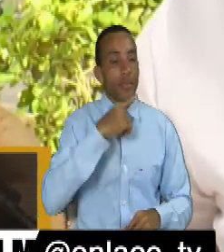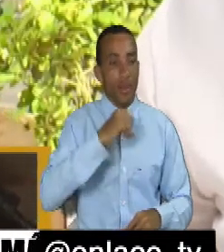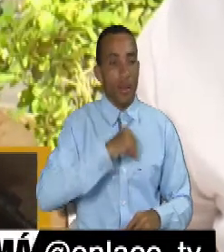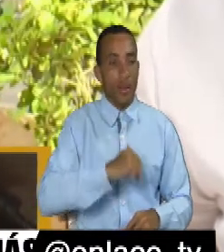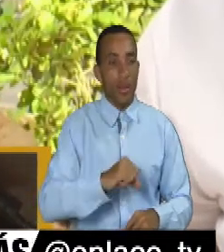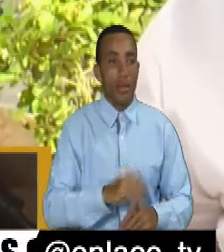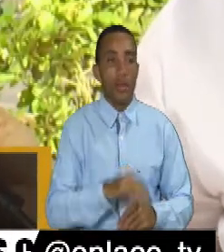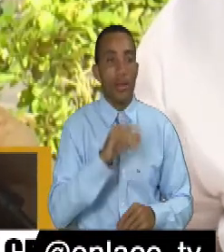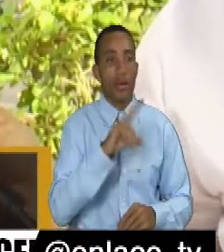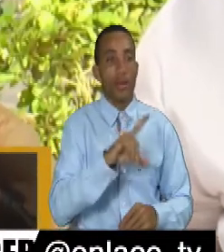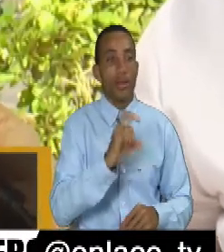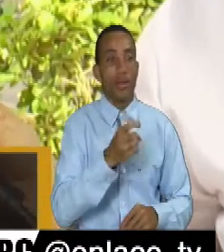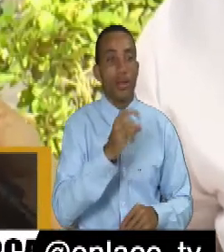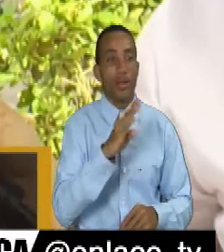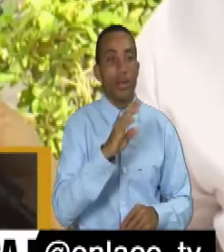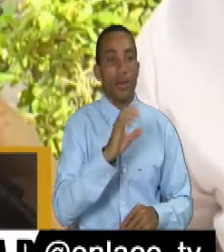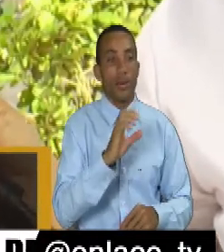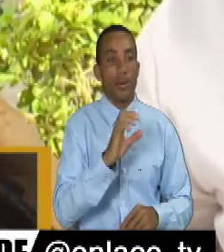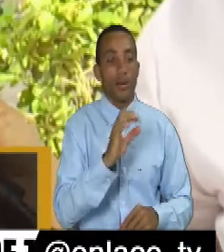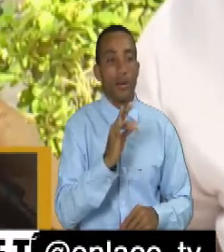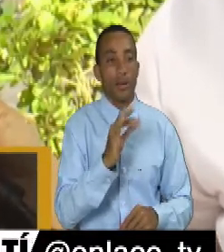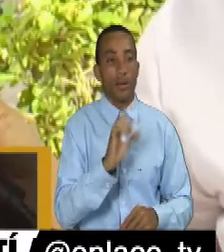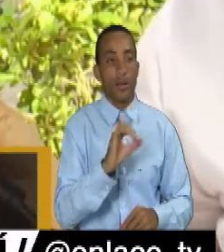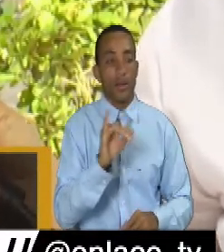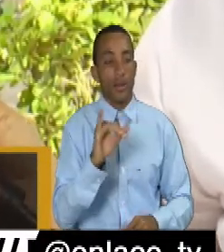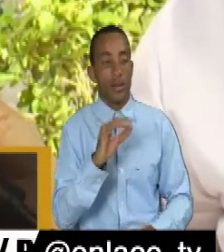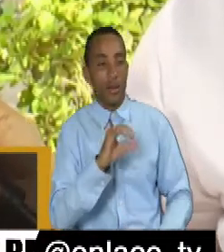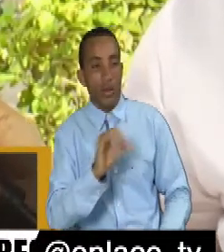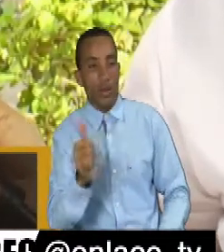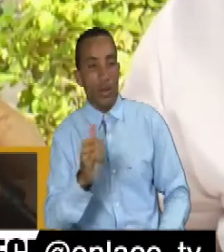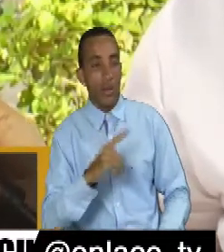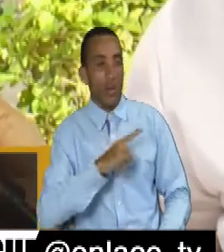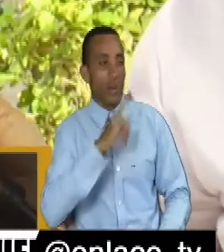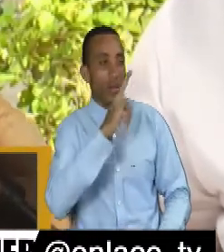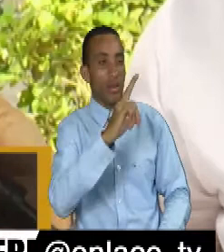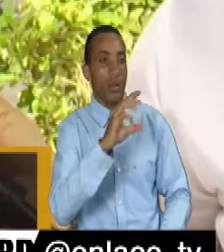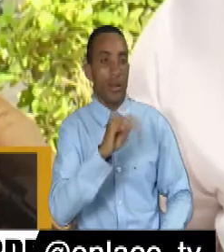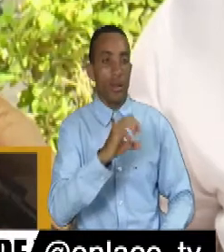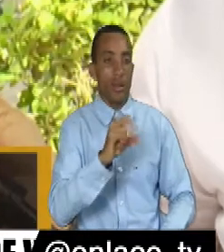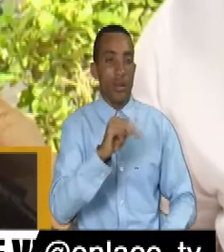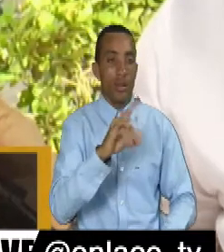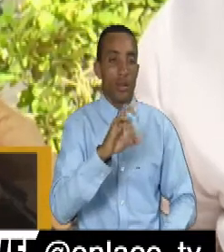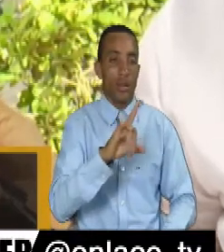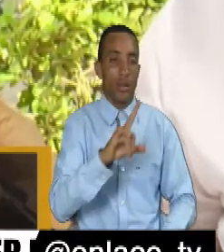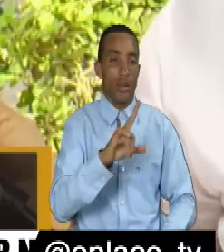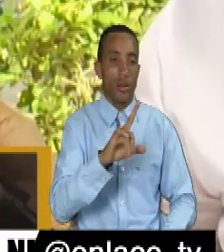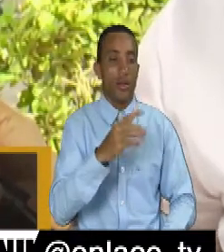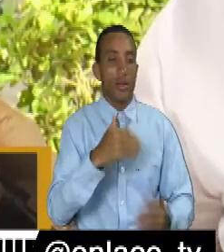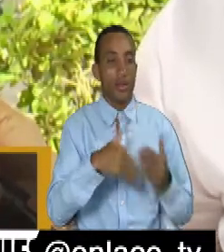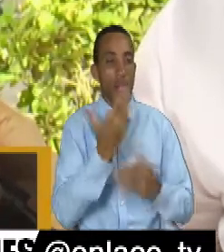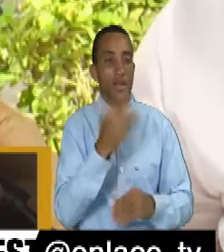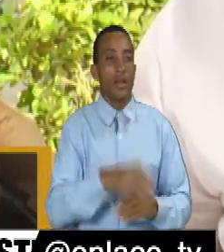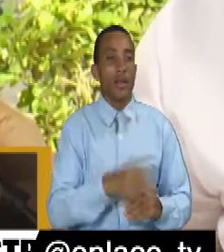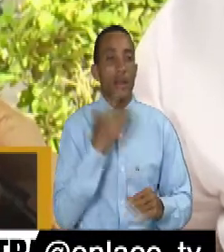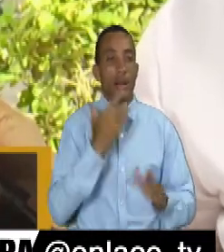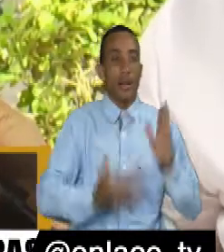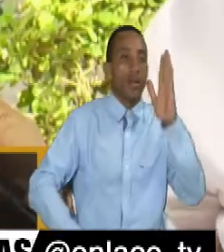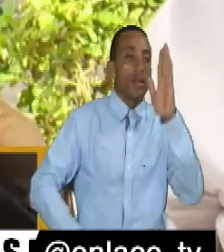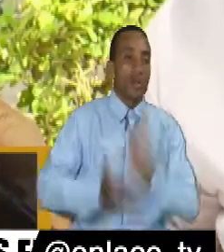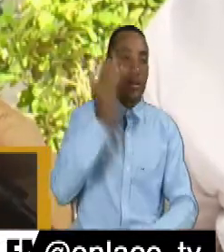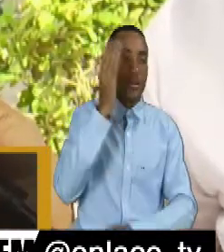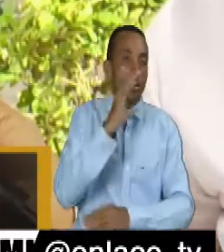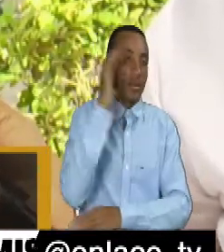eso también ha costado exilios. Por ejemplo, Manuel Velandia, un líder que empezó con León Zuleta en esta lucha, y le tocó irse de Colombia